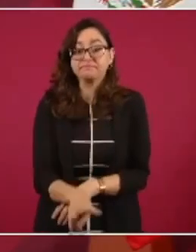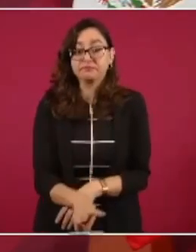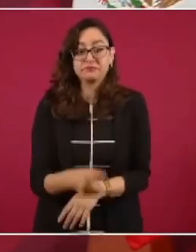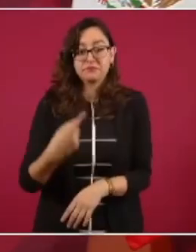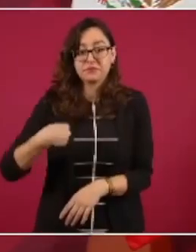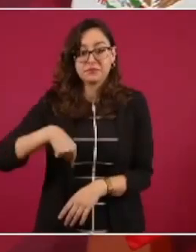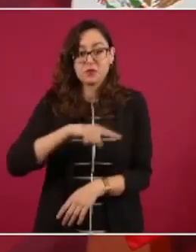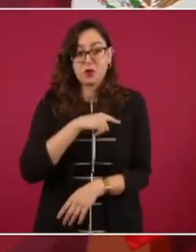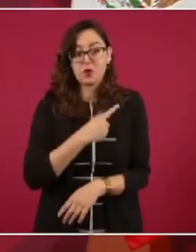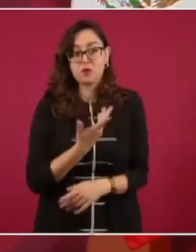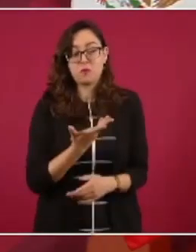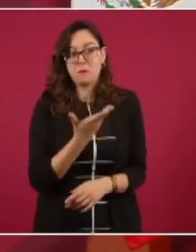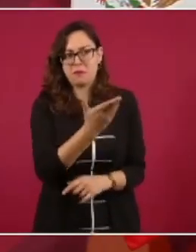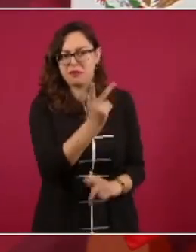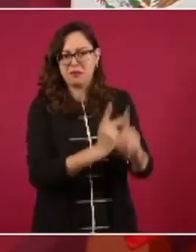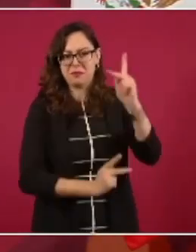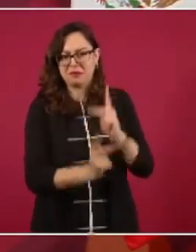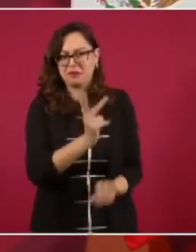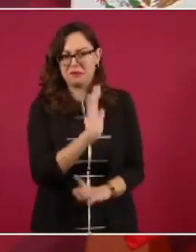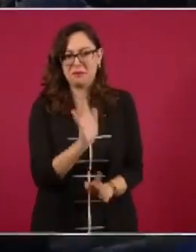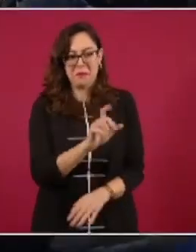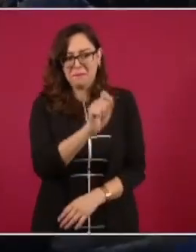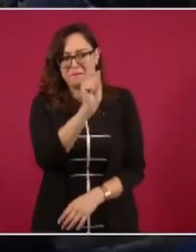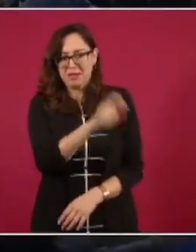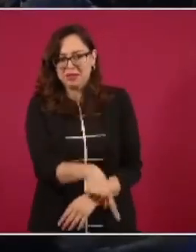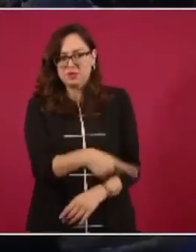y ya nos estamos recuperando.